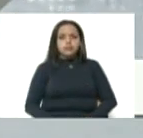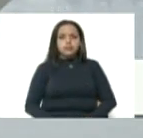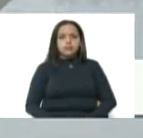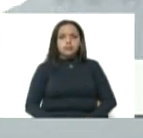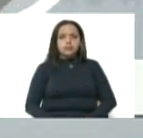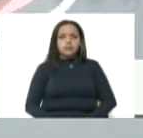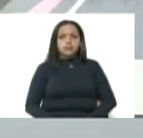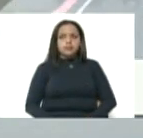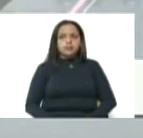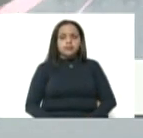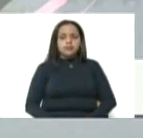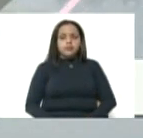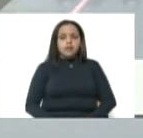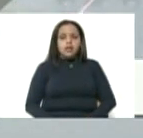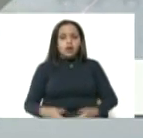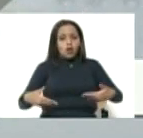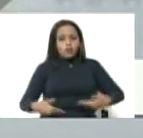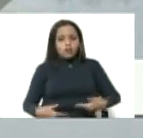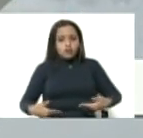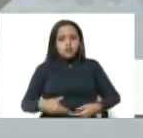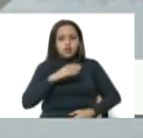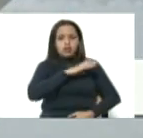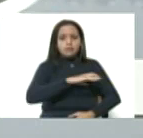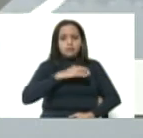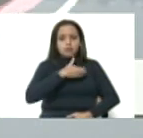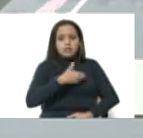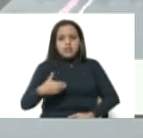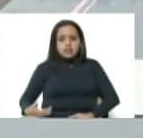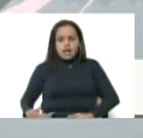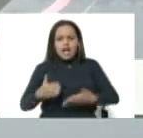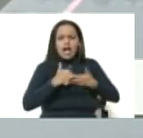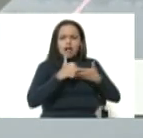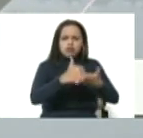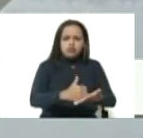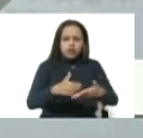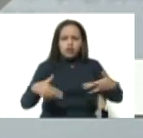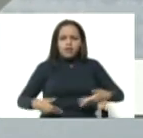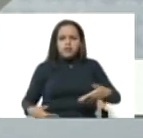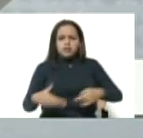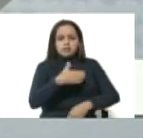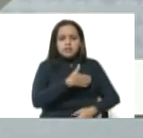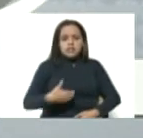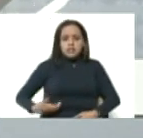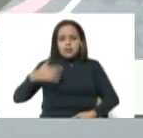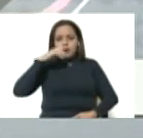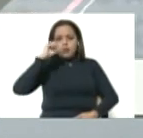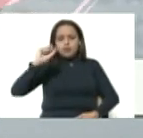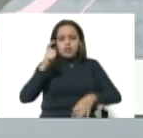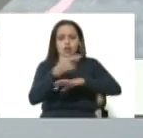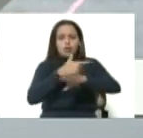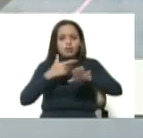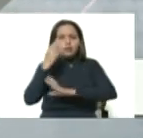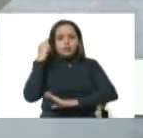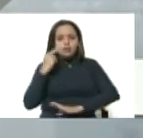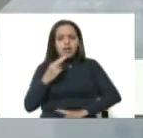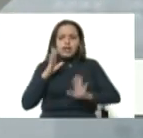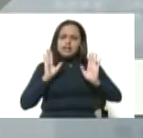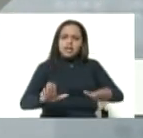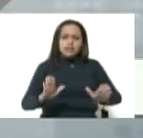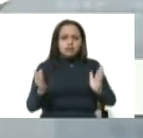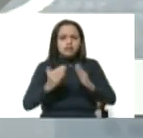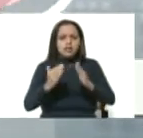con el esfuerzo de la Comisión Presidencial, colabore con el esfuerzo del presidente Maduro y del gobierno bolivariano. ¿Y qué es el central?